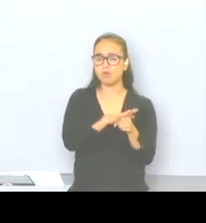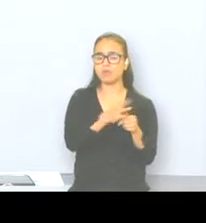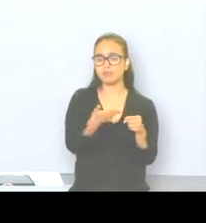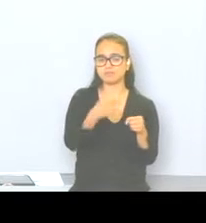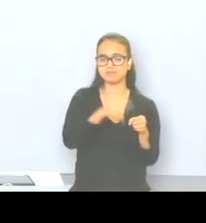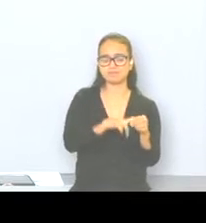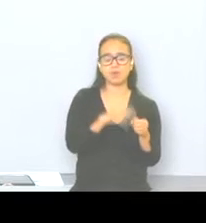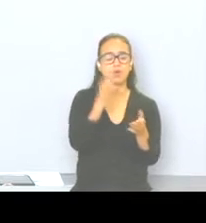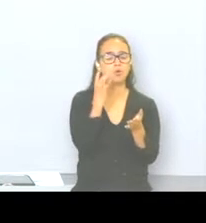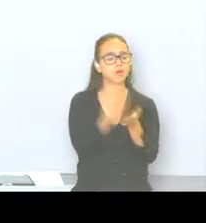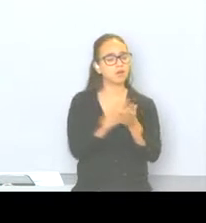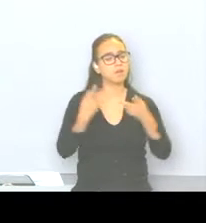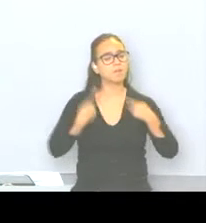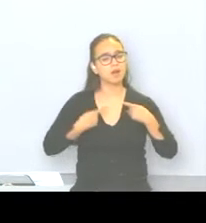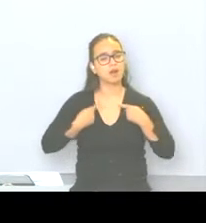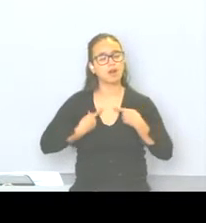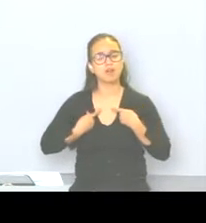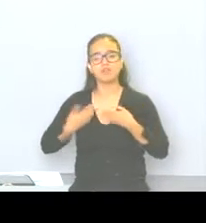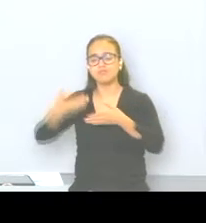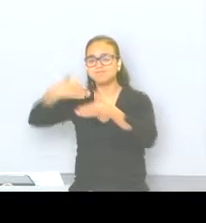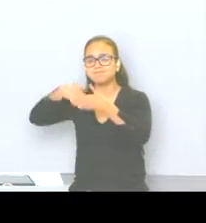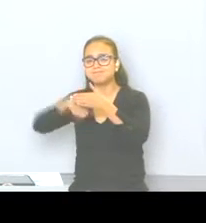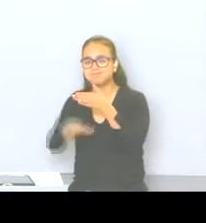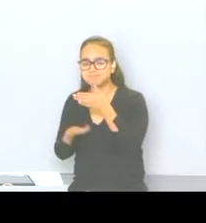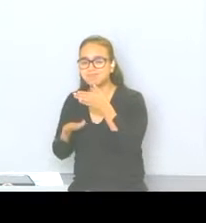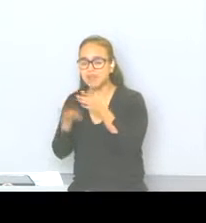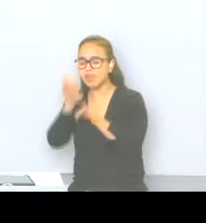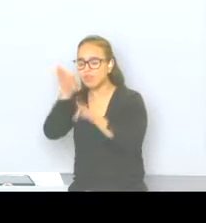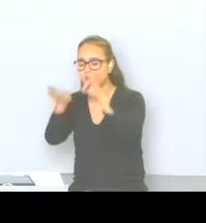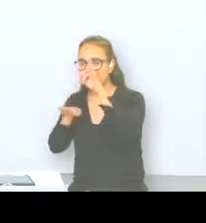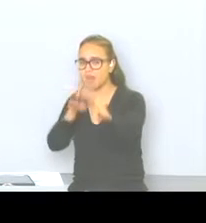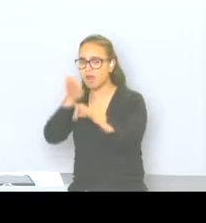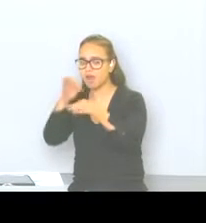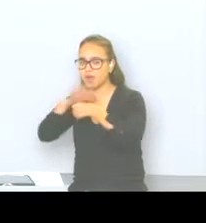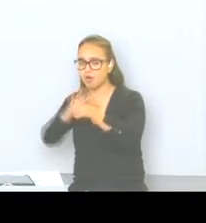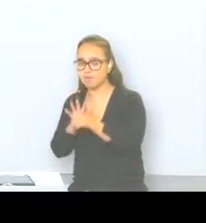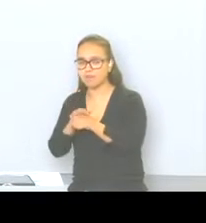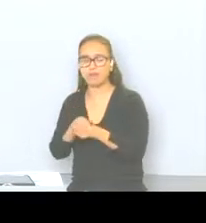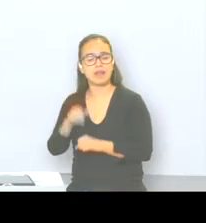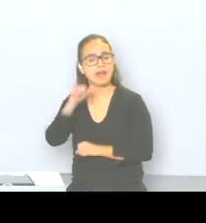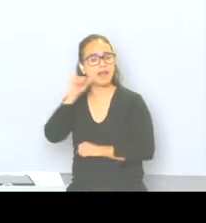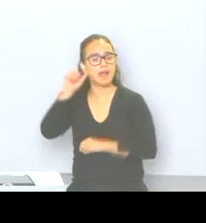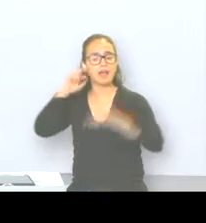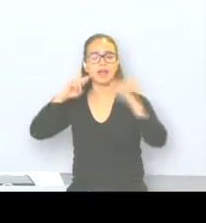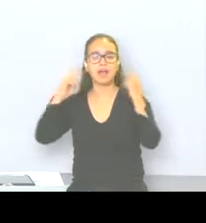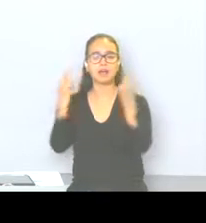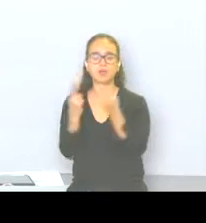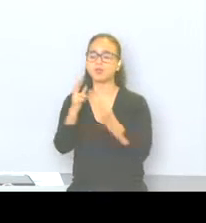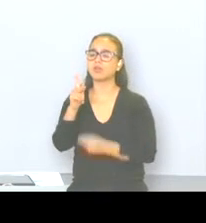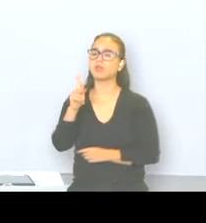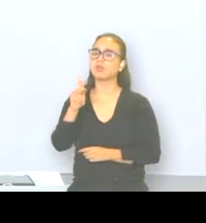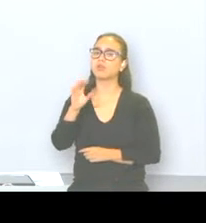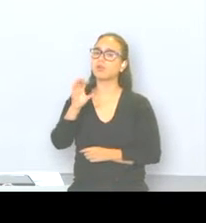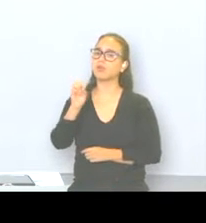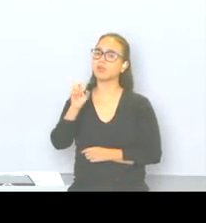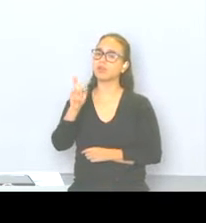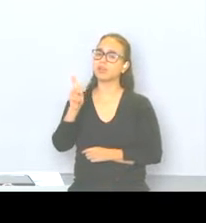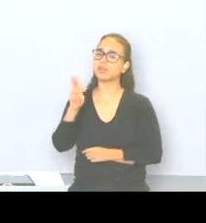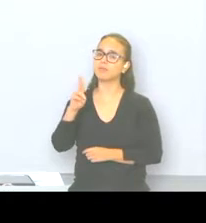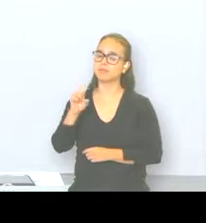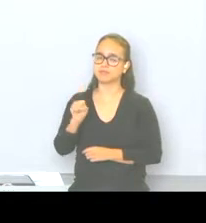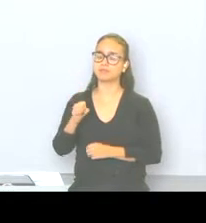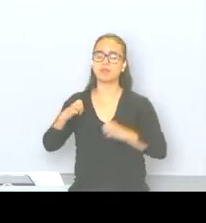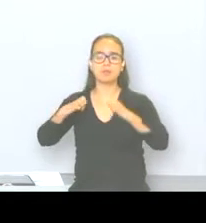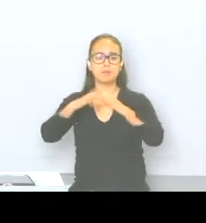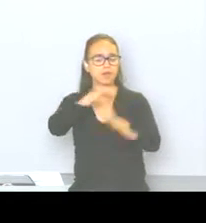pacientes hospitalizados y el día de ayer en la reunión del Comité Estatal para las